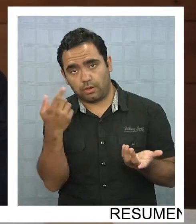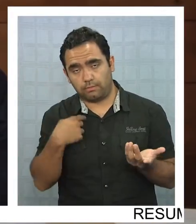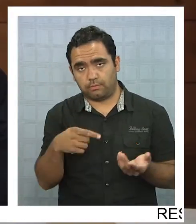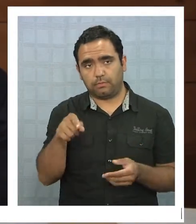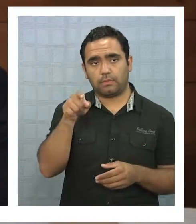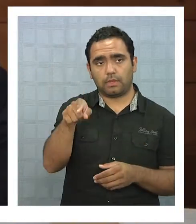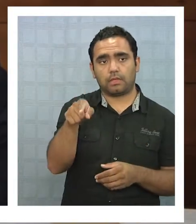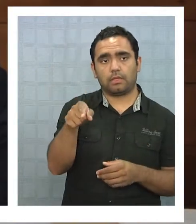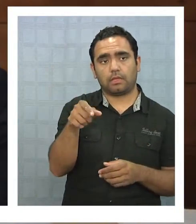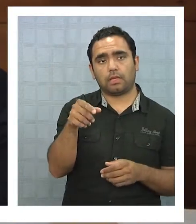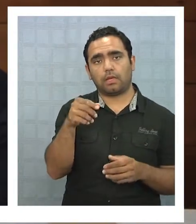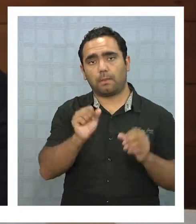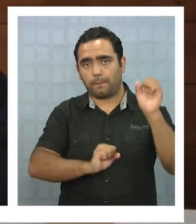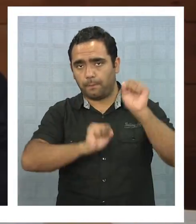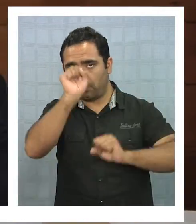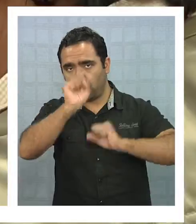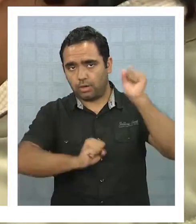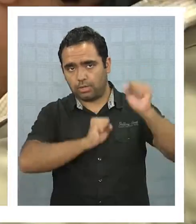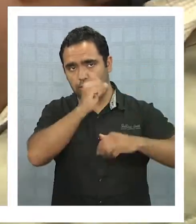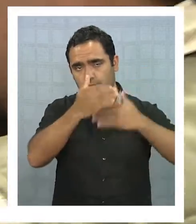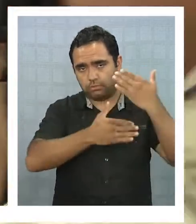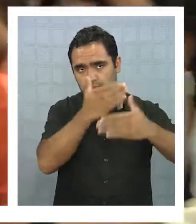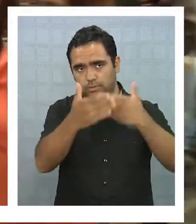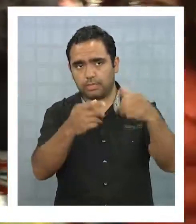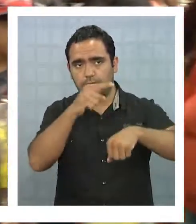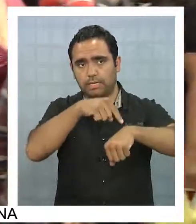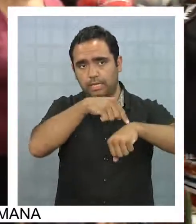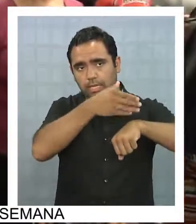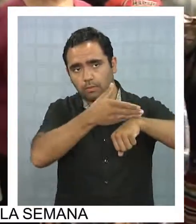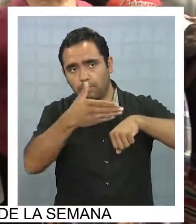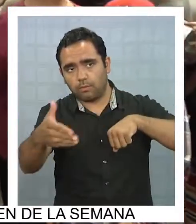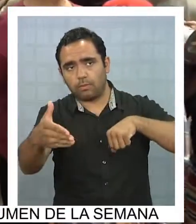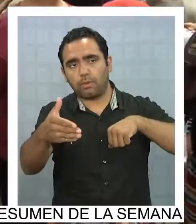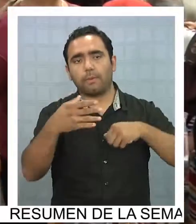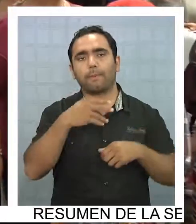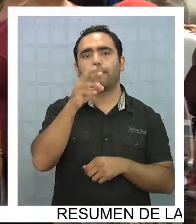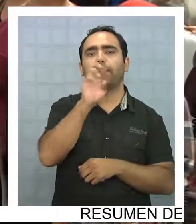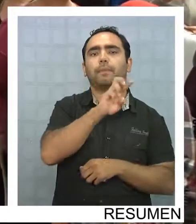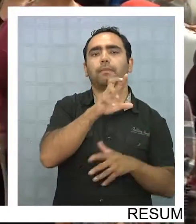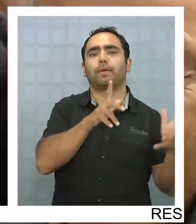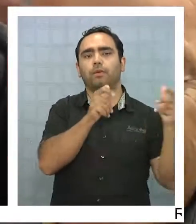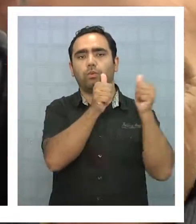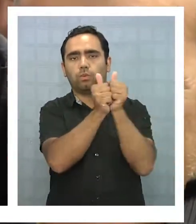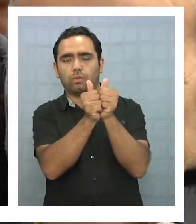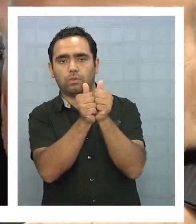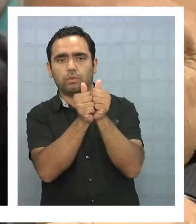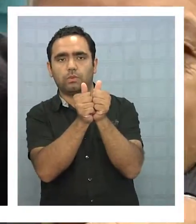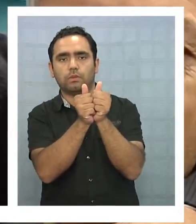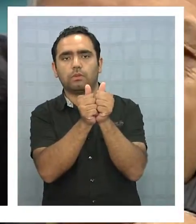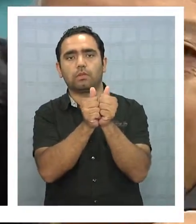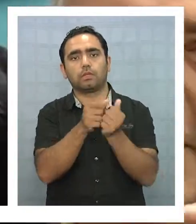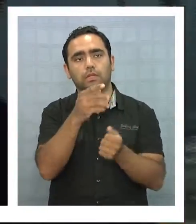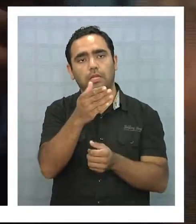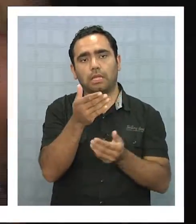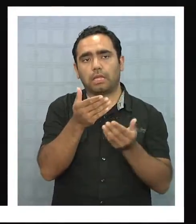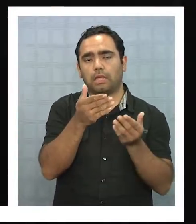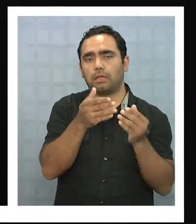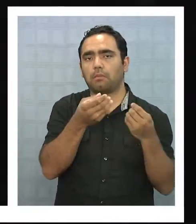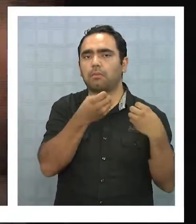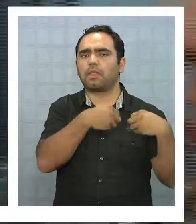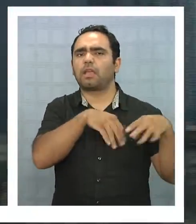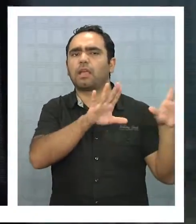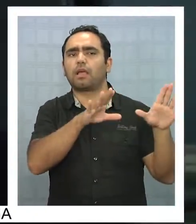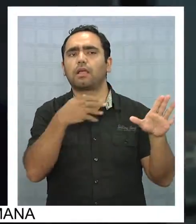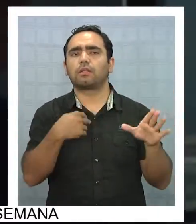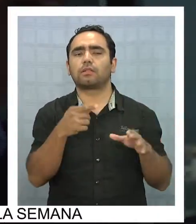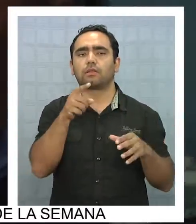construir una carrera política para mantener en el tiempo la obra de su padre, dejando de lado, aunque usted no lo crea,